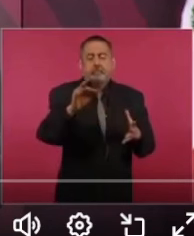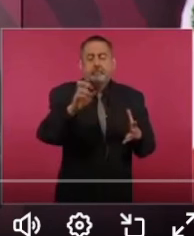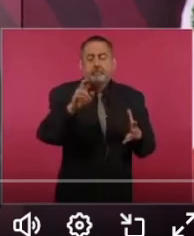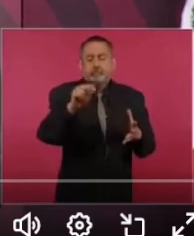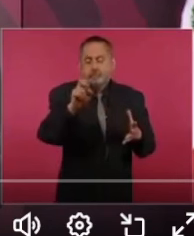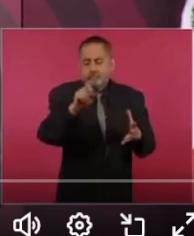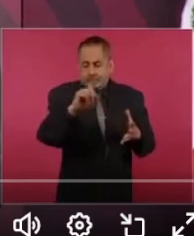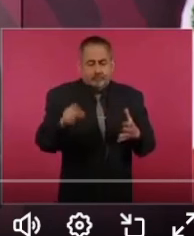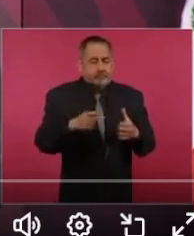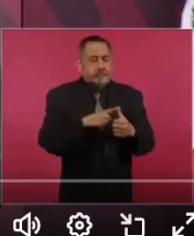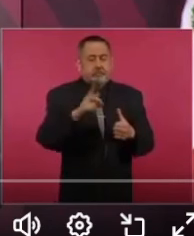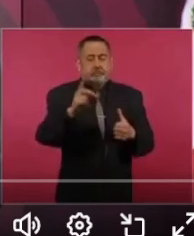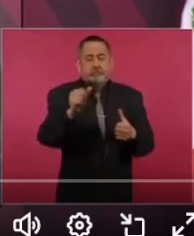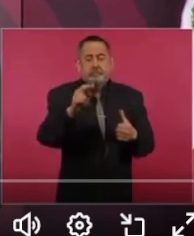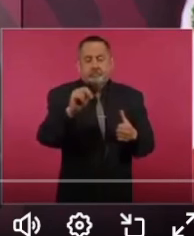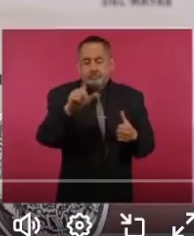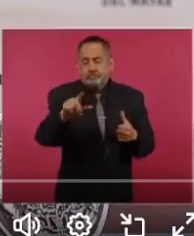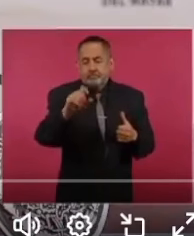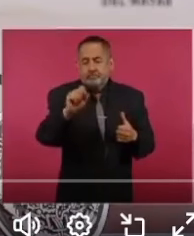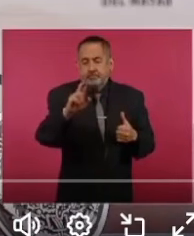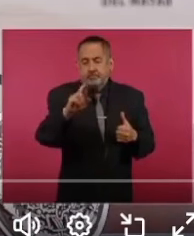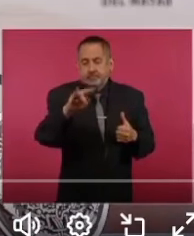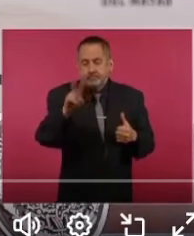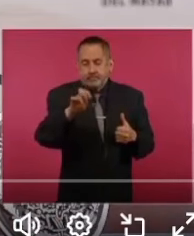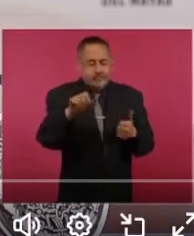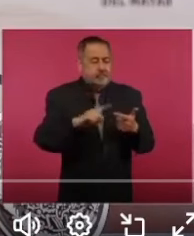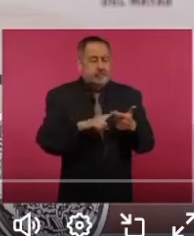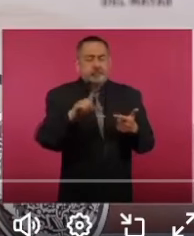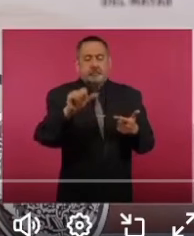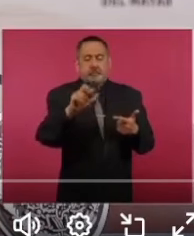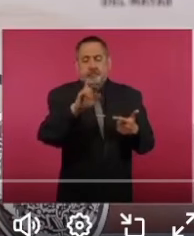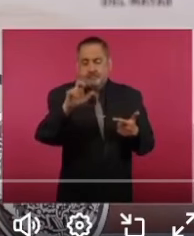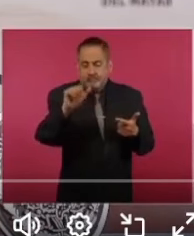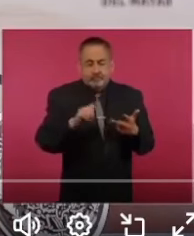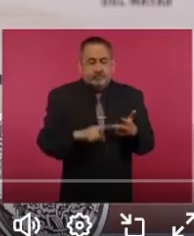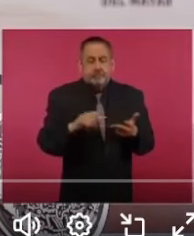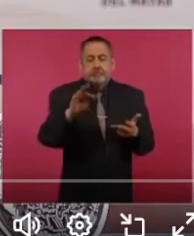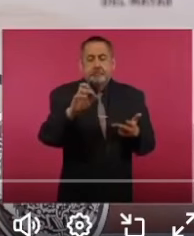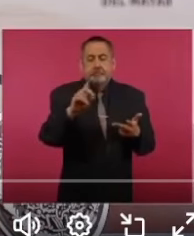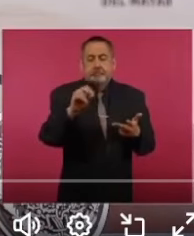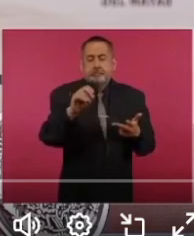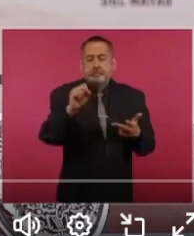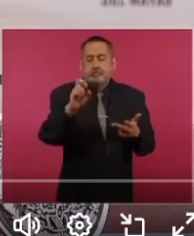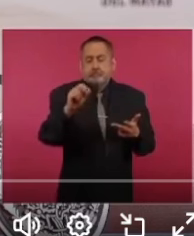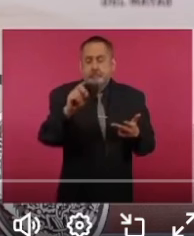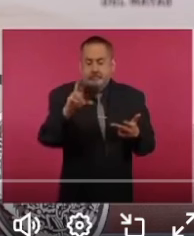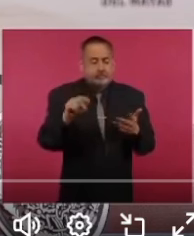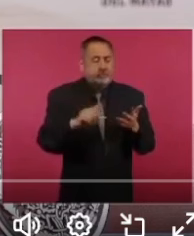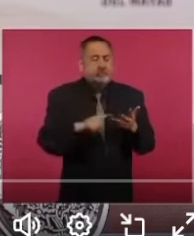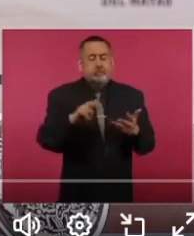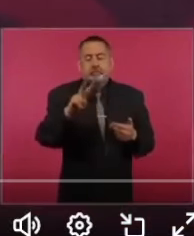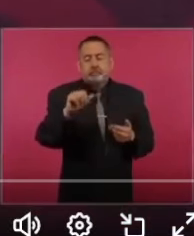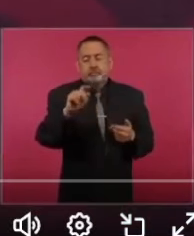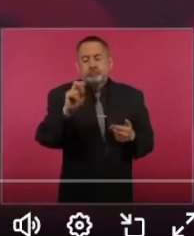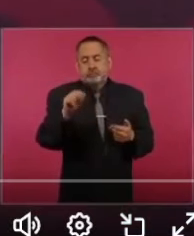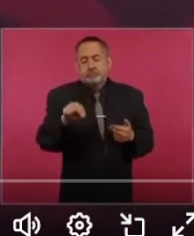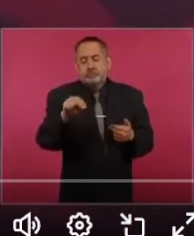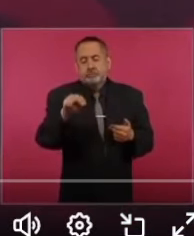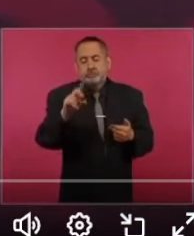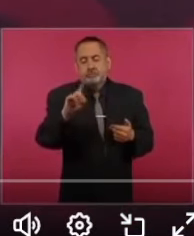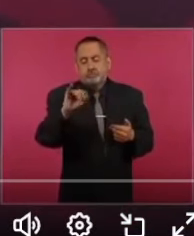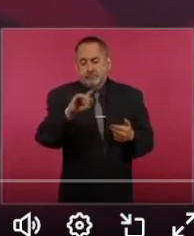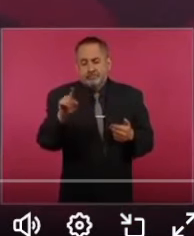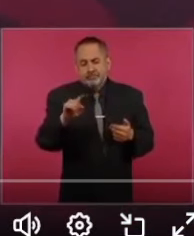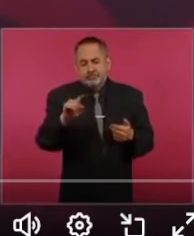Fernández Daniel c germ Lara Fernando senderos Valentín Díaz Morodo y